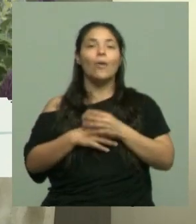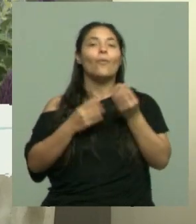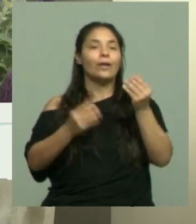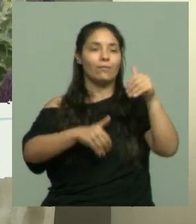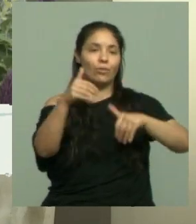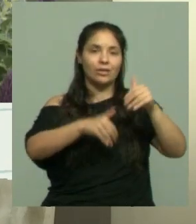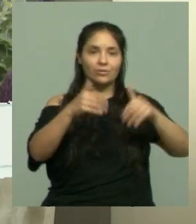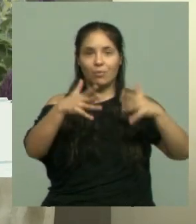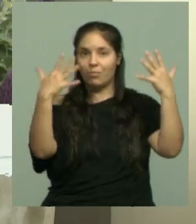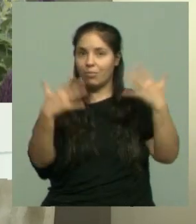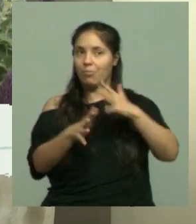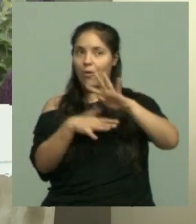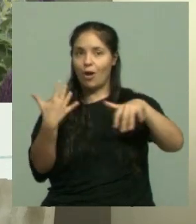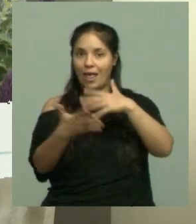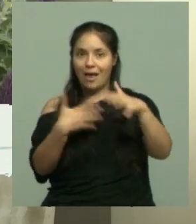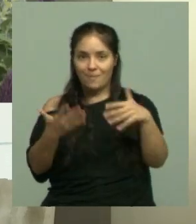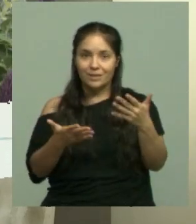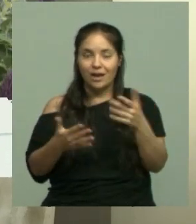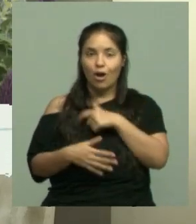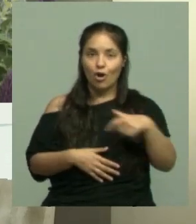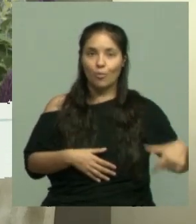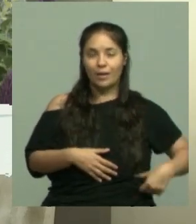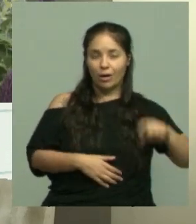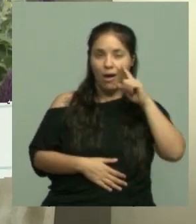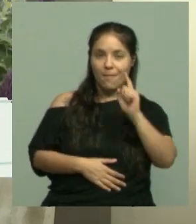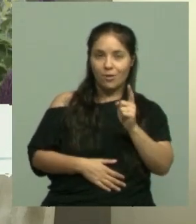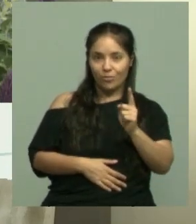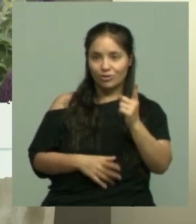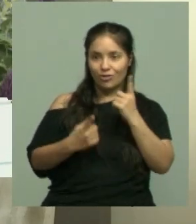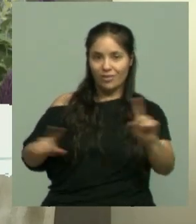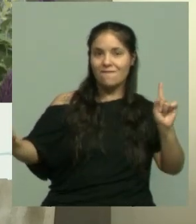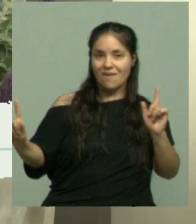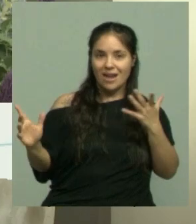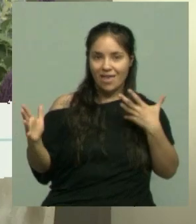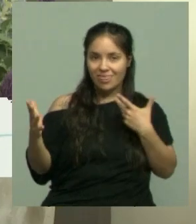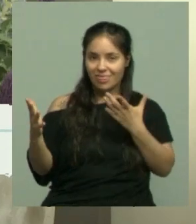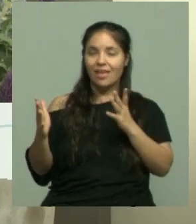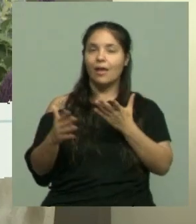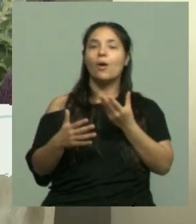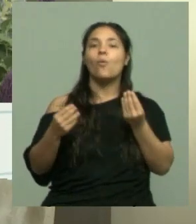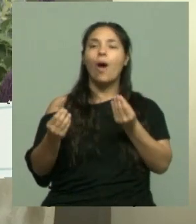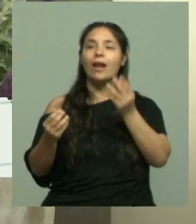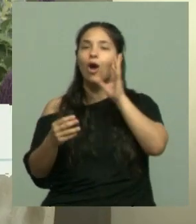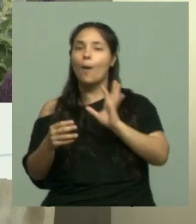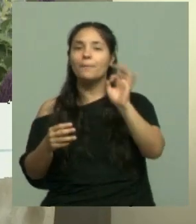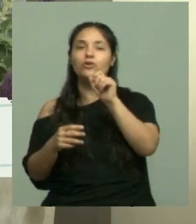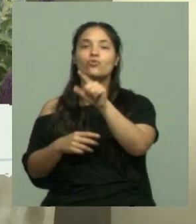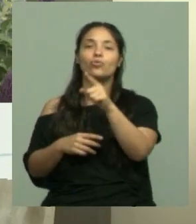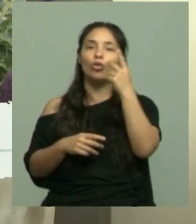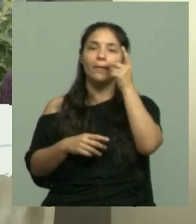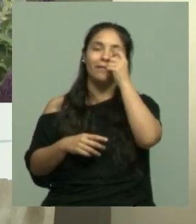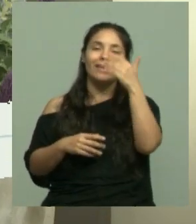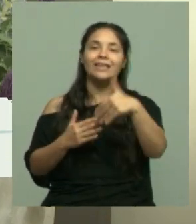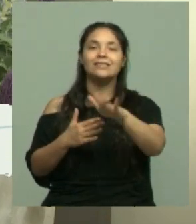polémicas, que claramente el gobierno quiere marcar una diferencia? ¿Cuál es la lectura que vos hacés y pensando un poco en lo que será el